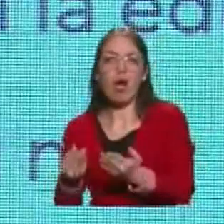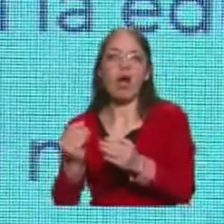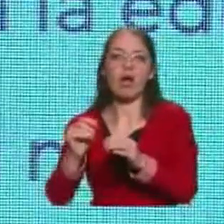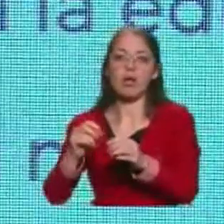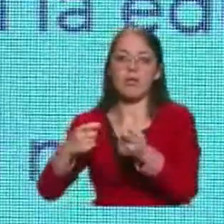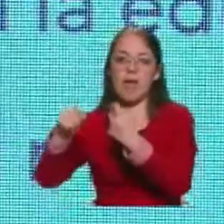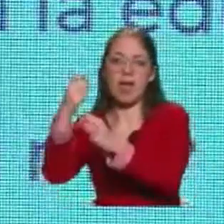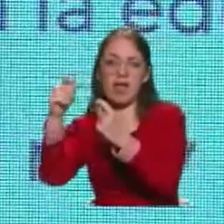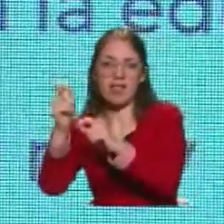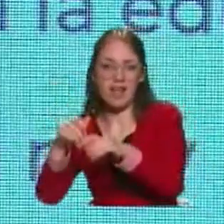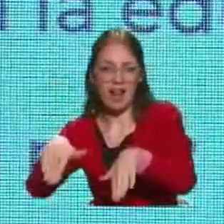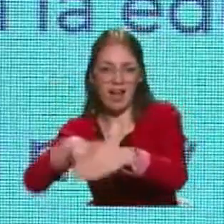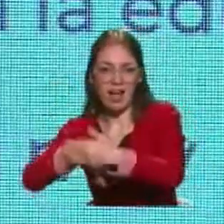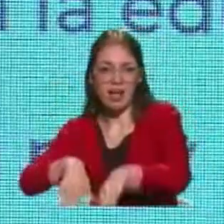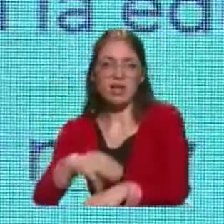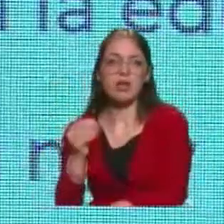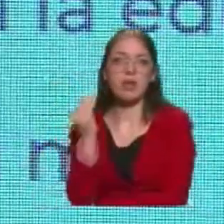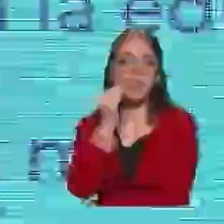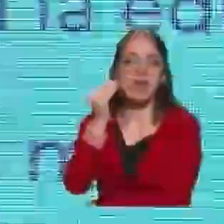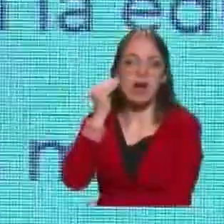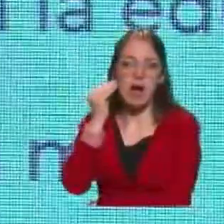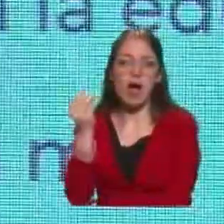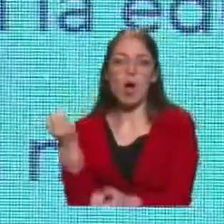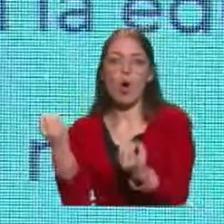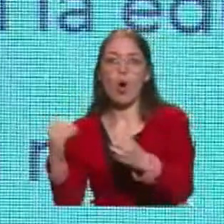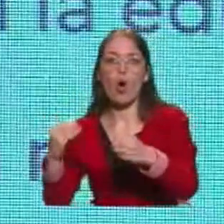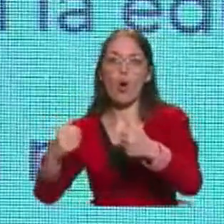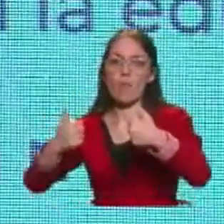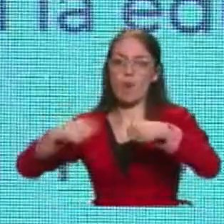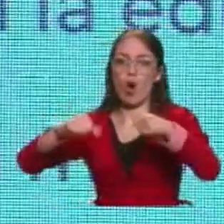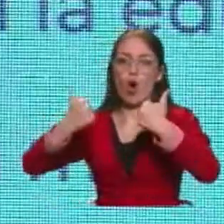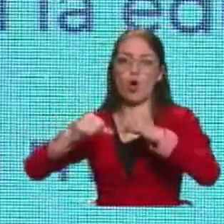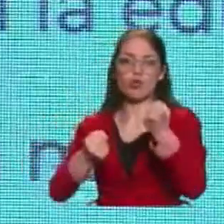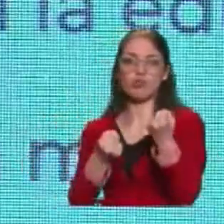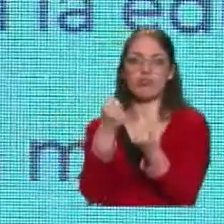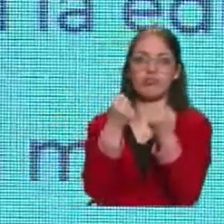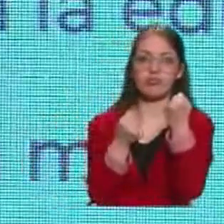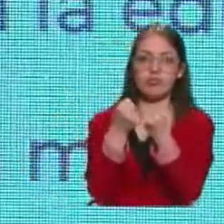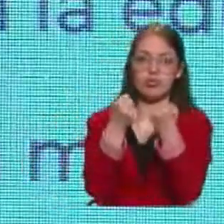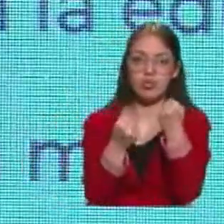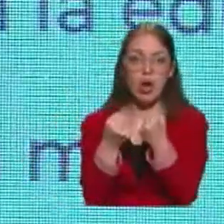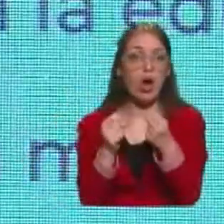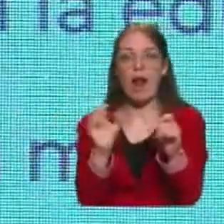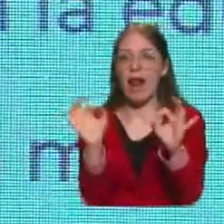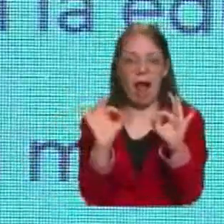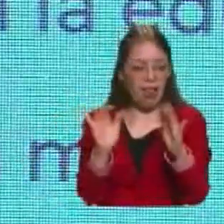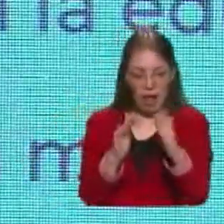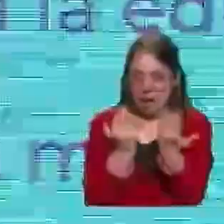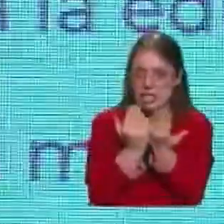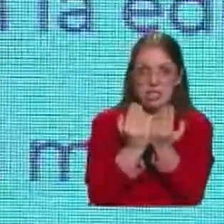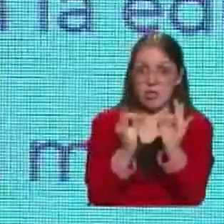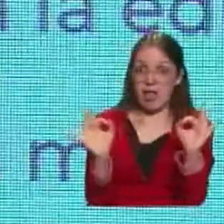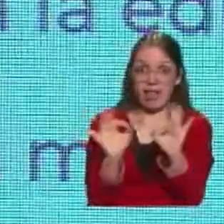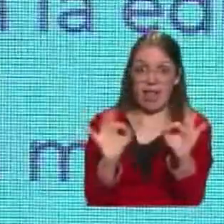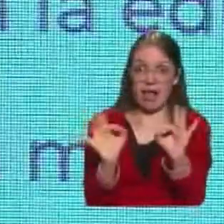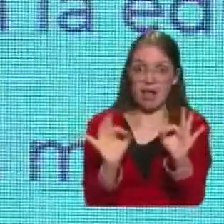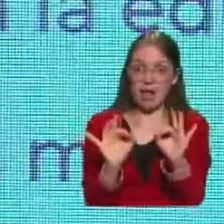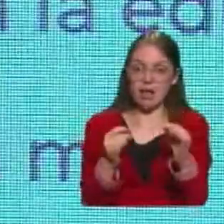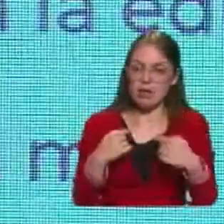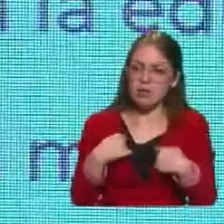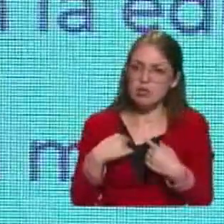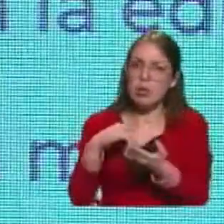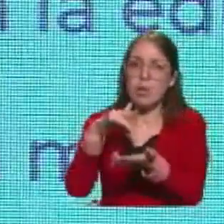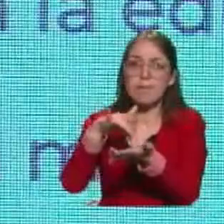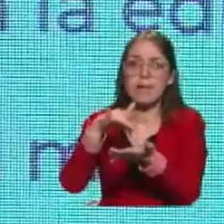para un conductor de buseta o para alguien que no haya tenido la posibilidad de estudiar pagar sus impuestos a través de una